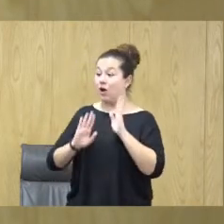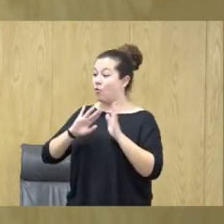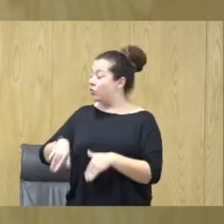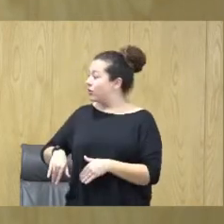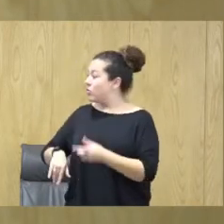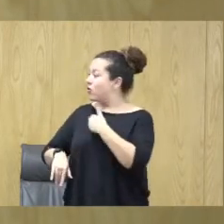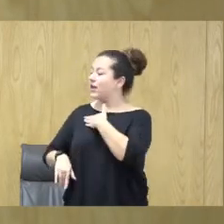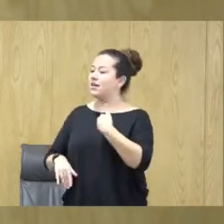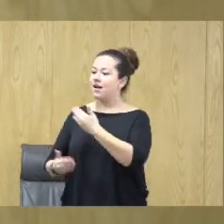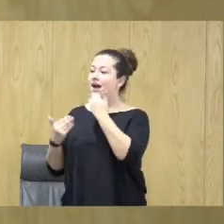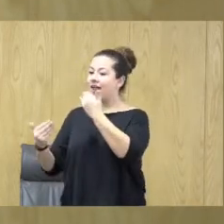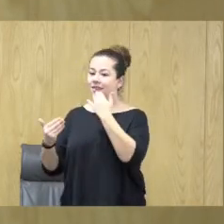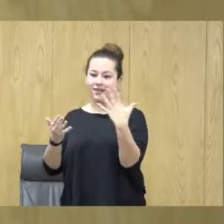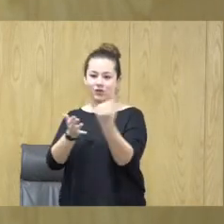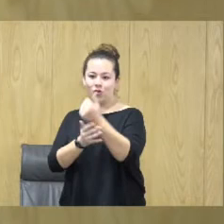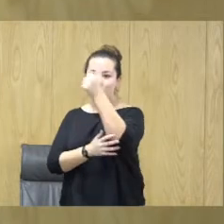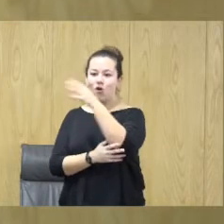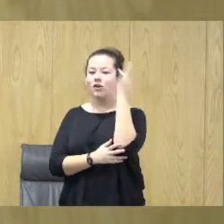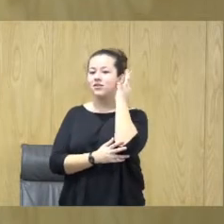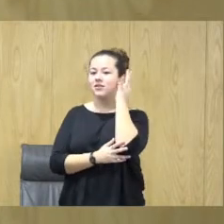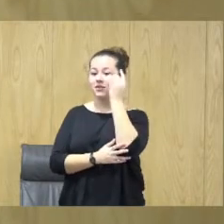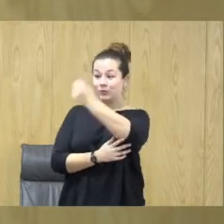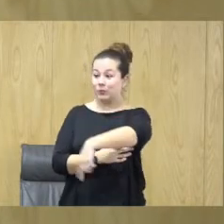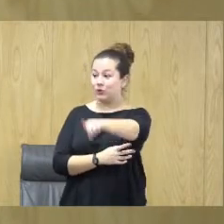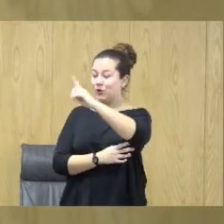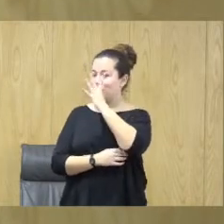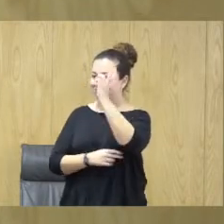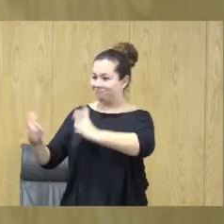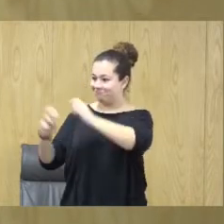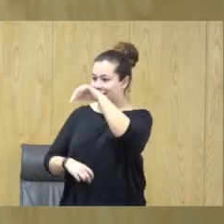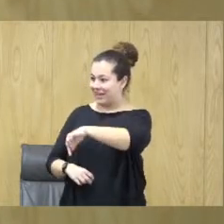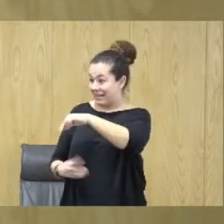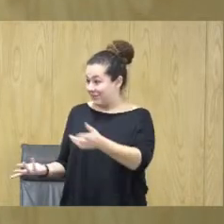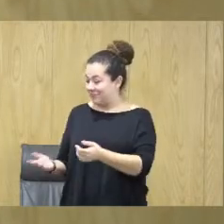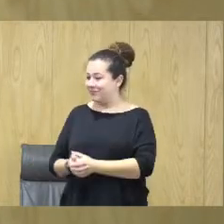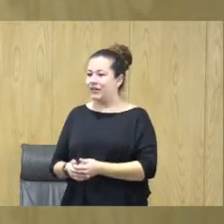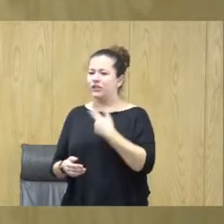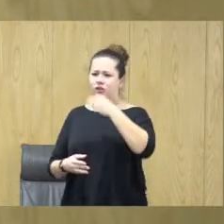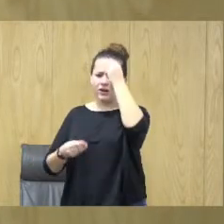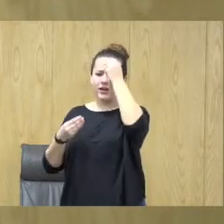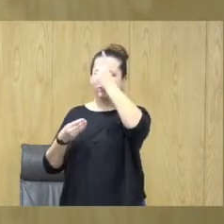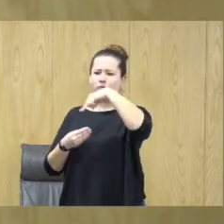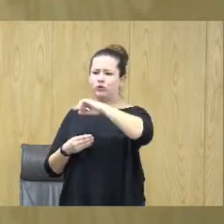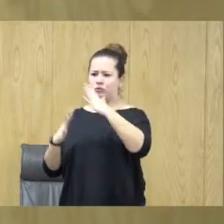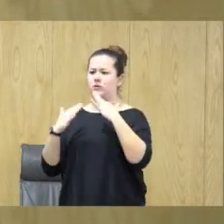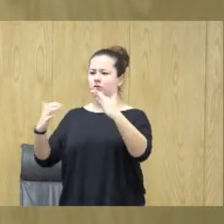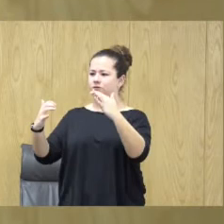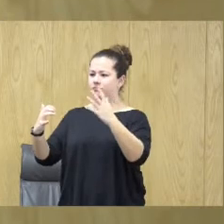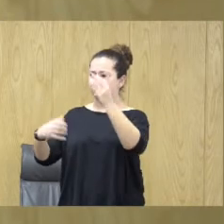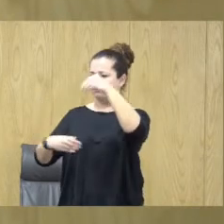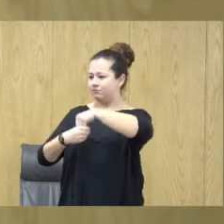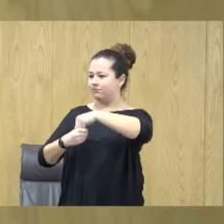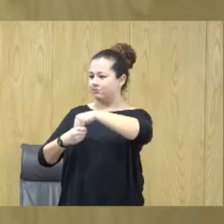os quería dar las gracias a todas y todos vosotros que estáis aquí. Y yo creo que formáis parte de